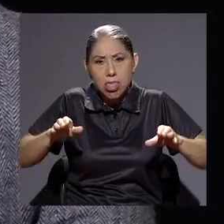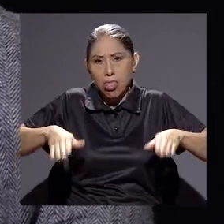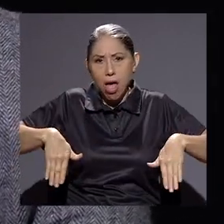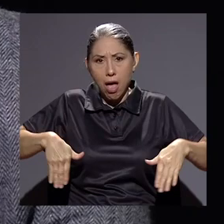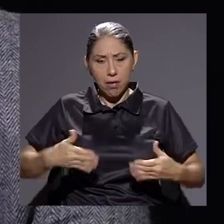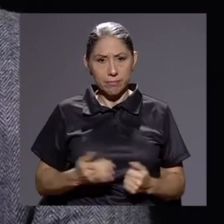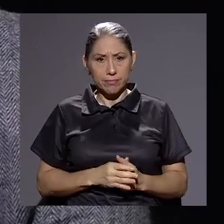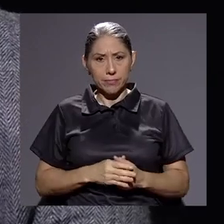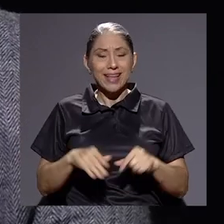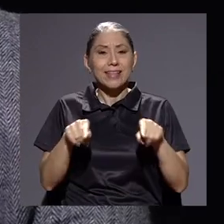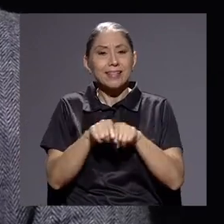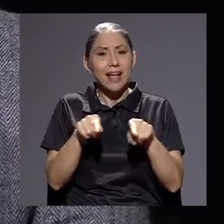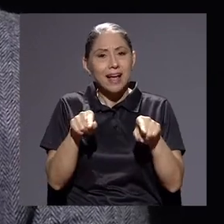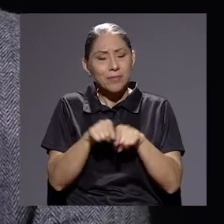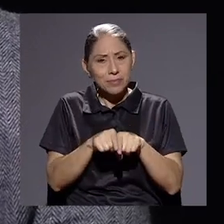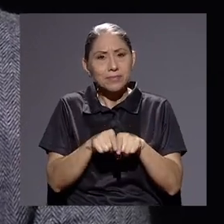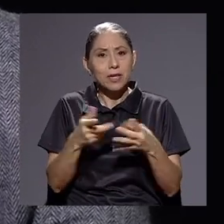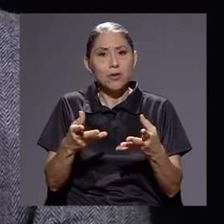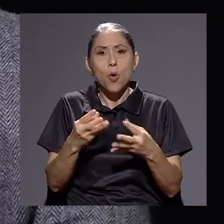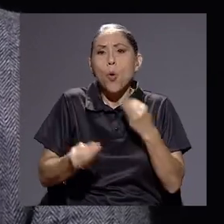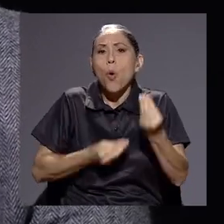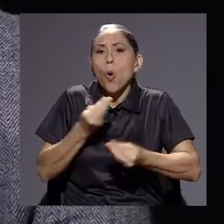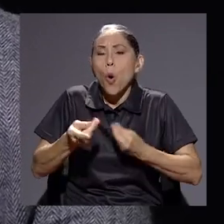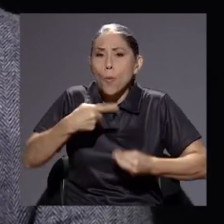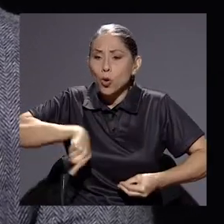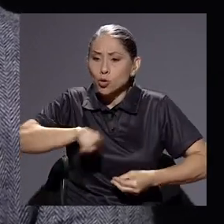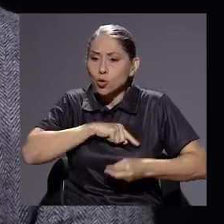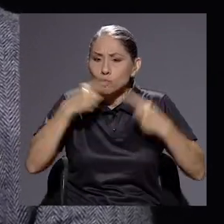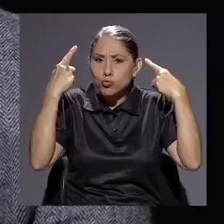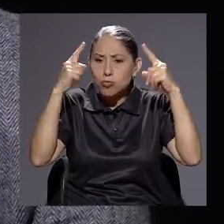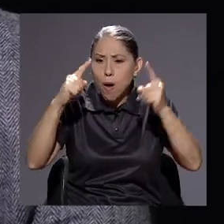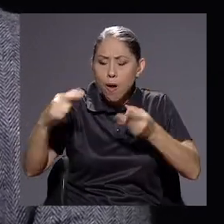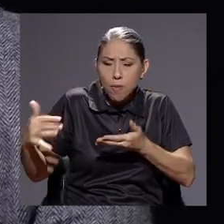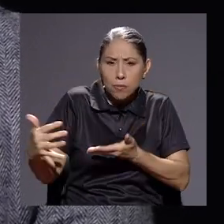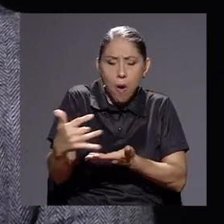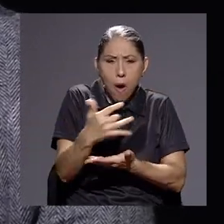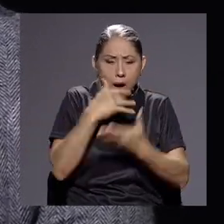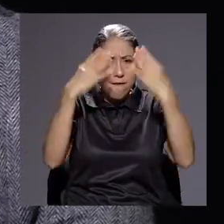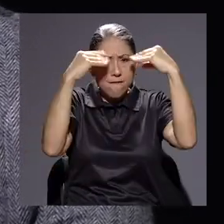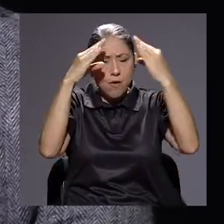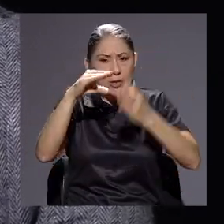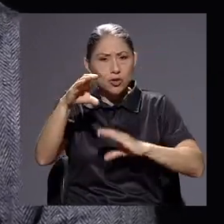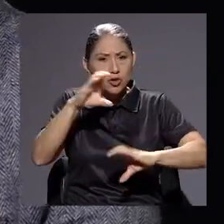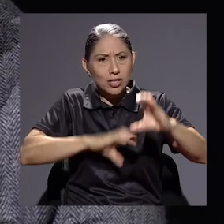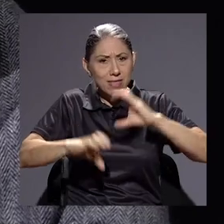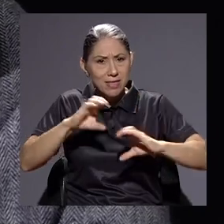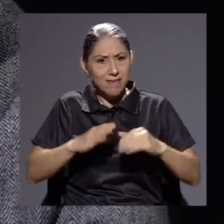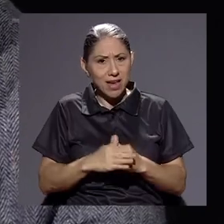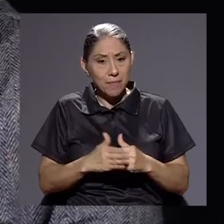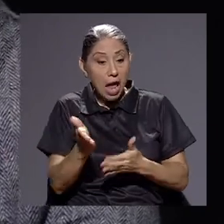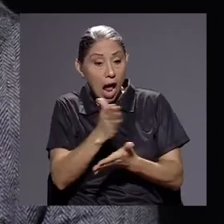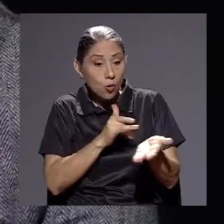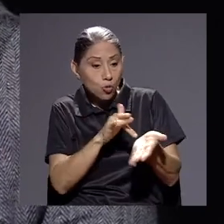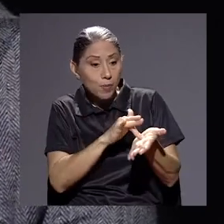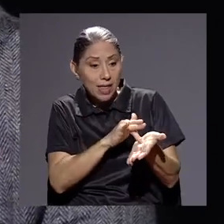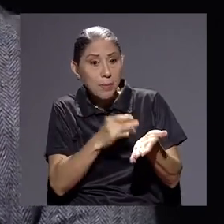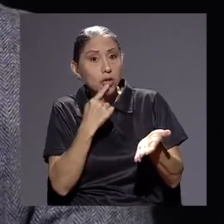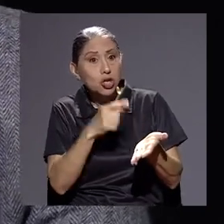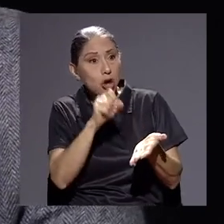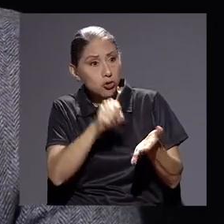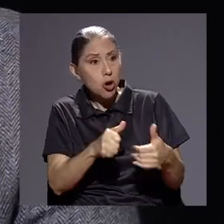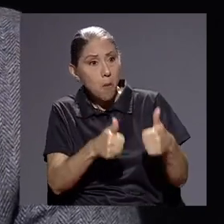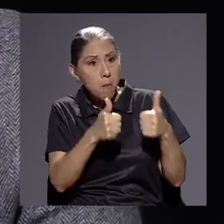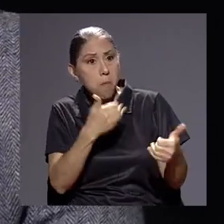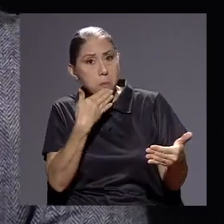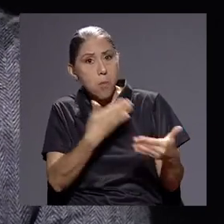en la que funciona o hemos tenido la información científica. Han habido medicamentos que se han dicho que sirven, después